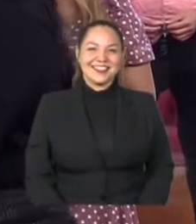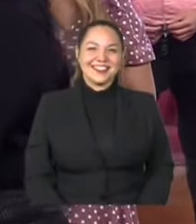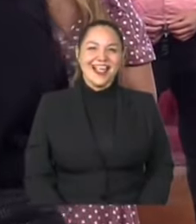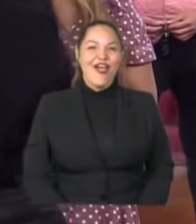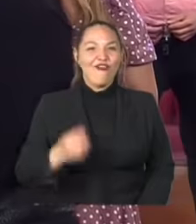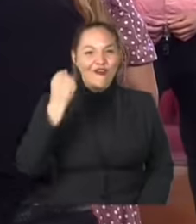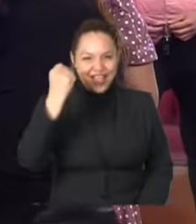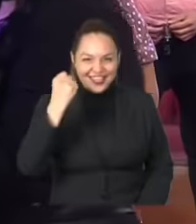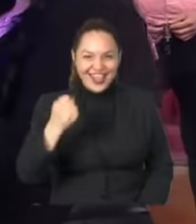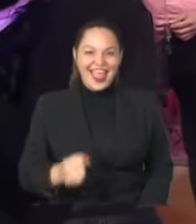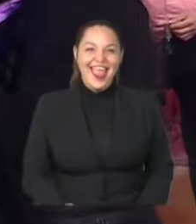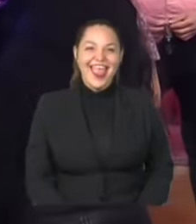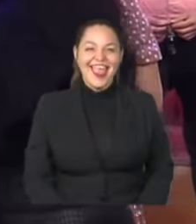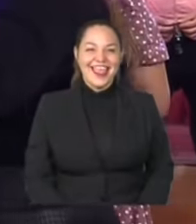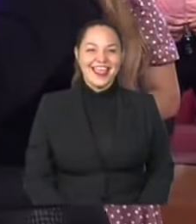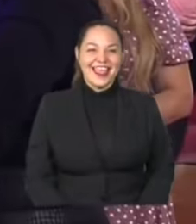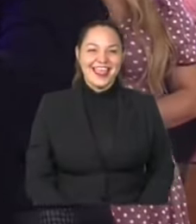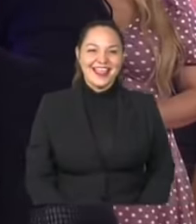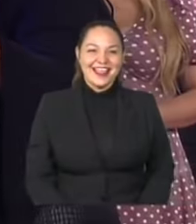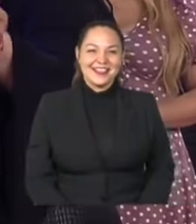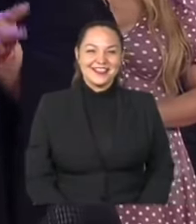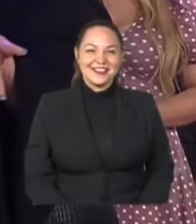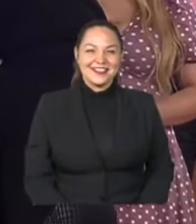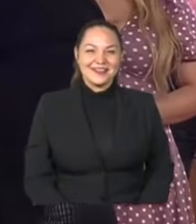Fuerte. Fuerte.